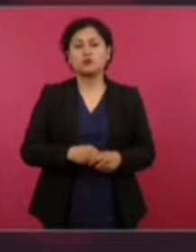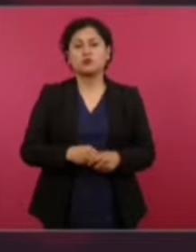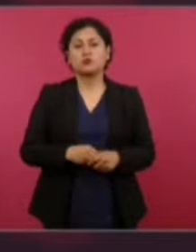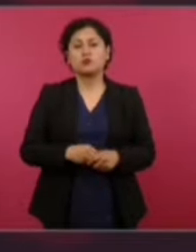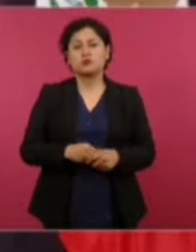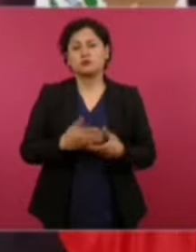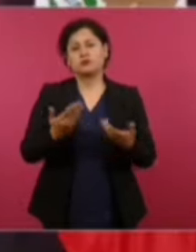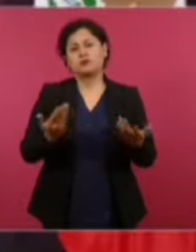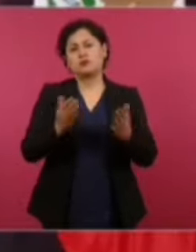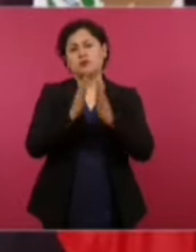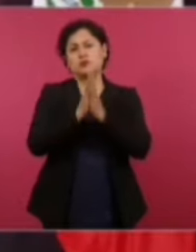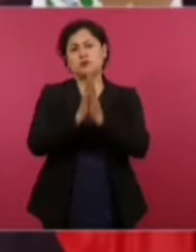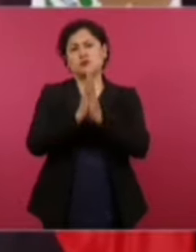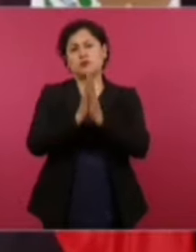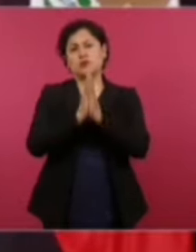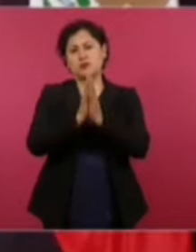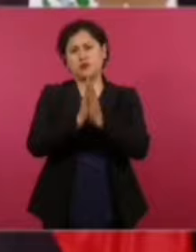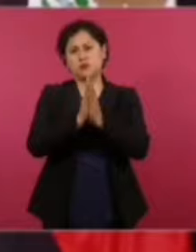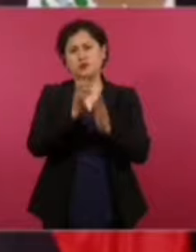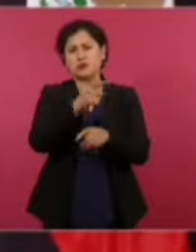no al fraude,